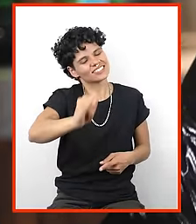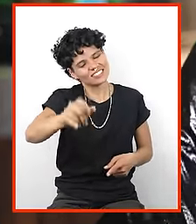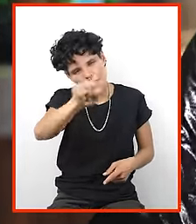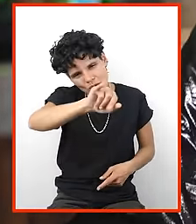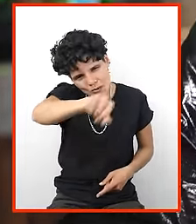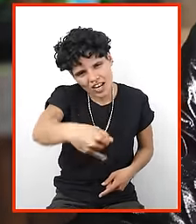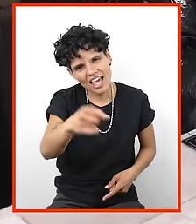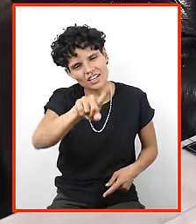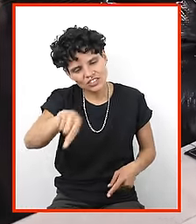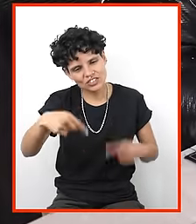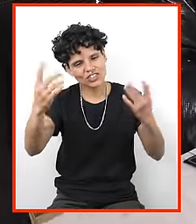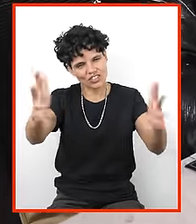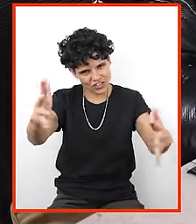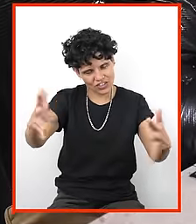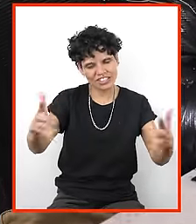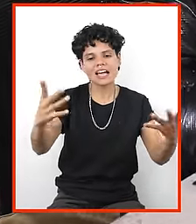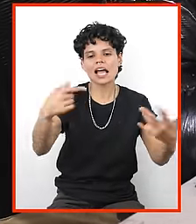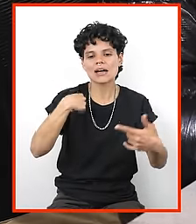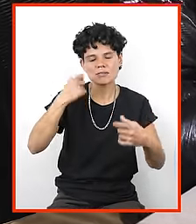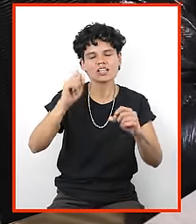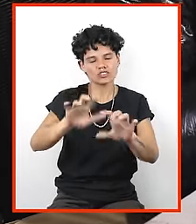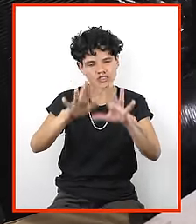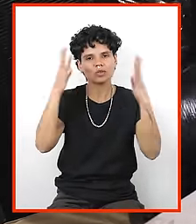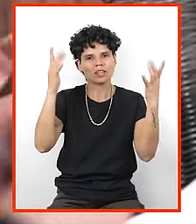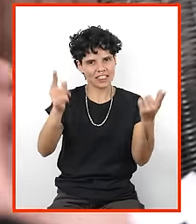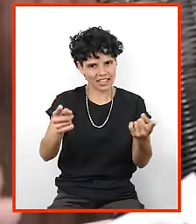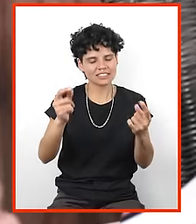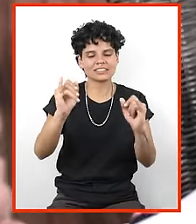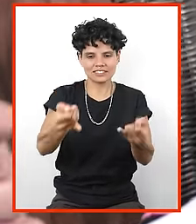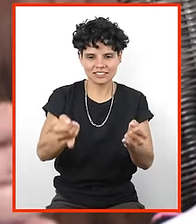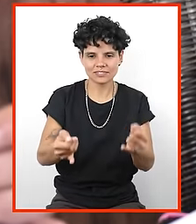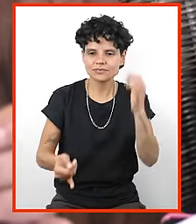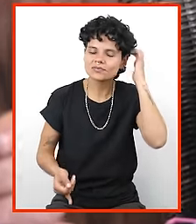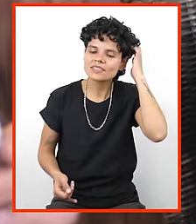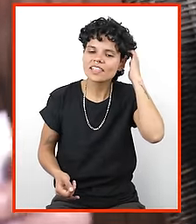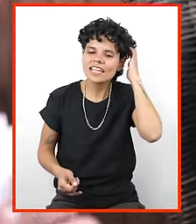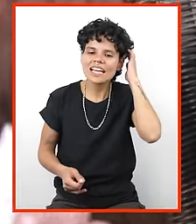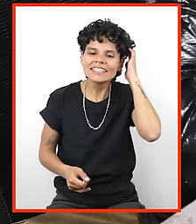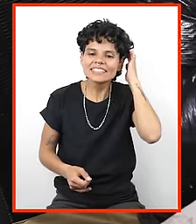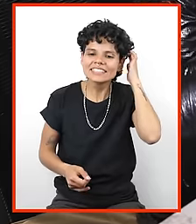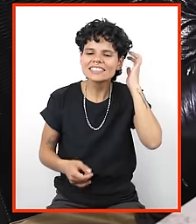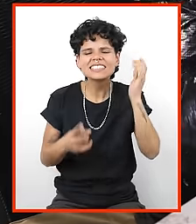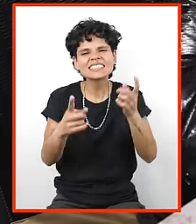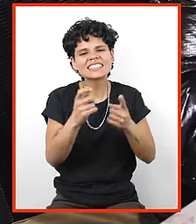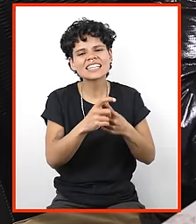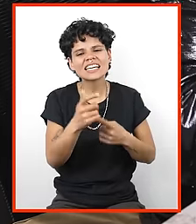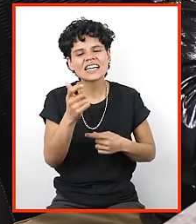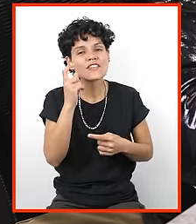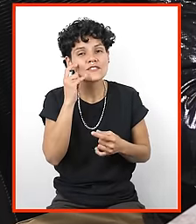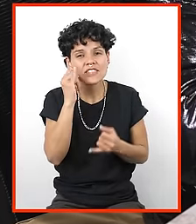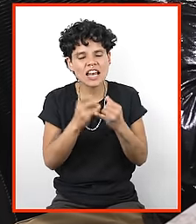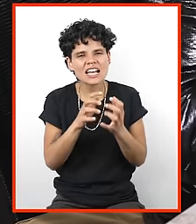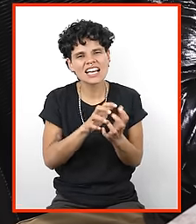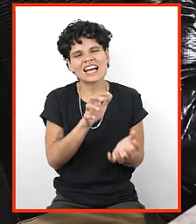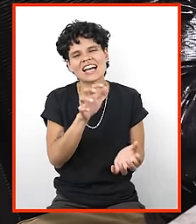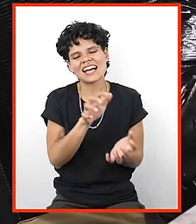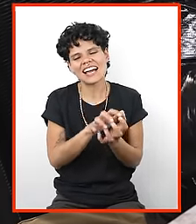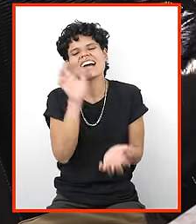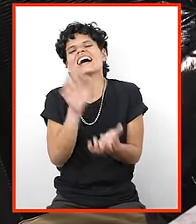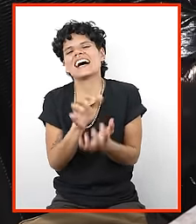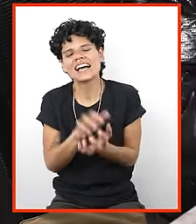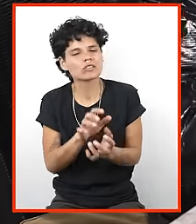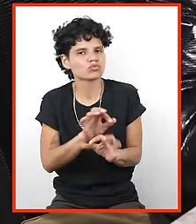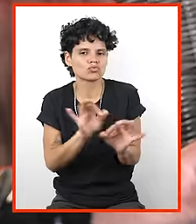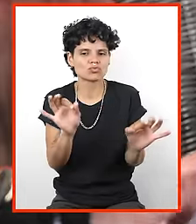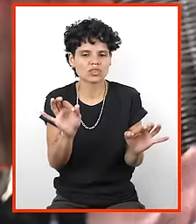¡Bien! ¡Bien! Ahí me sorprendiste. Sí. Es Juliano Sosa. Sí, es que ¿sabéis qué? La risa del final nunca había